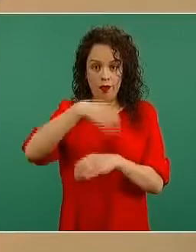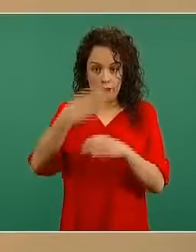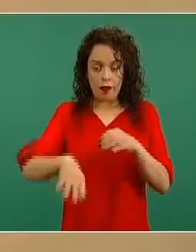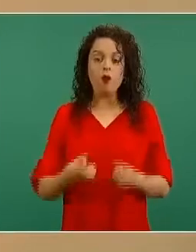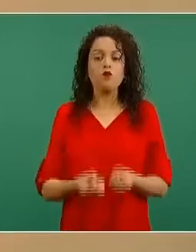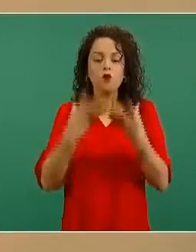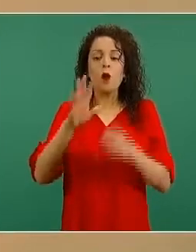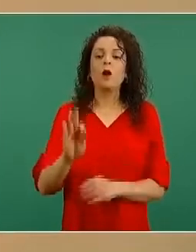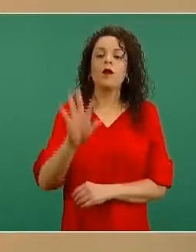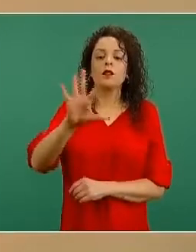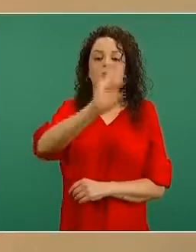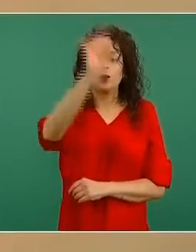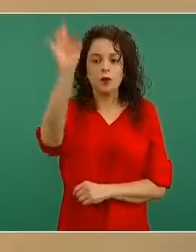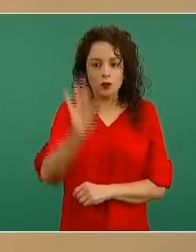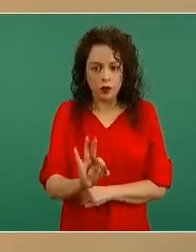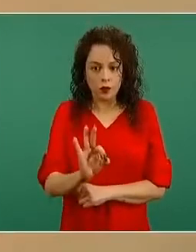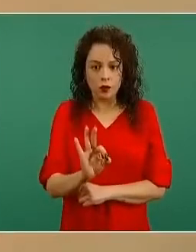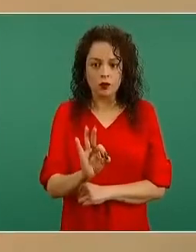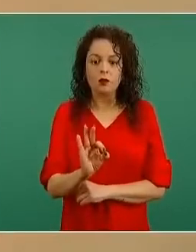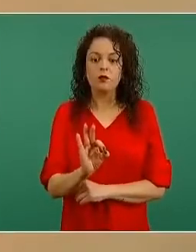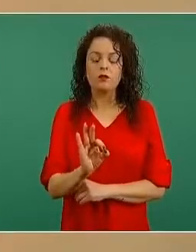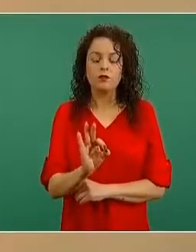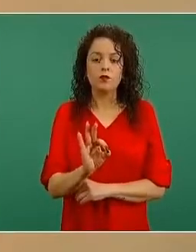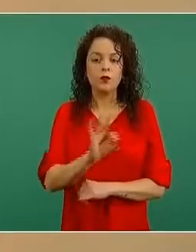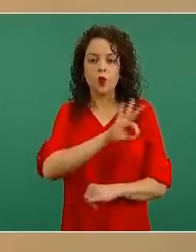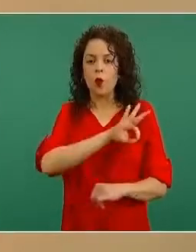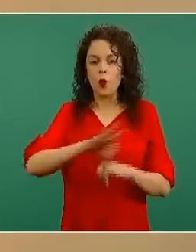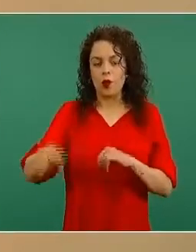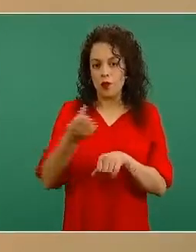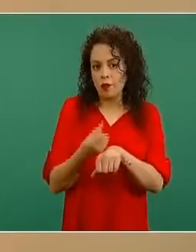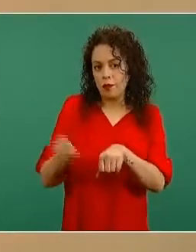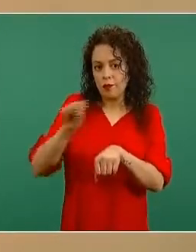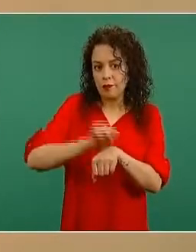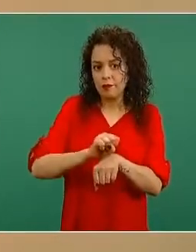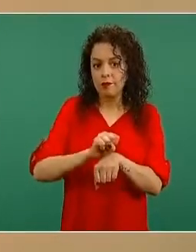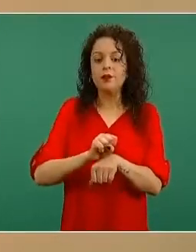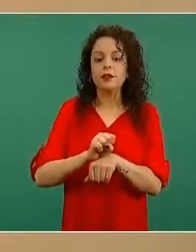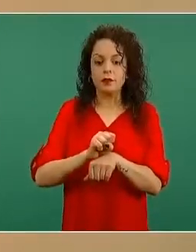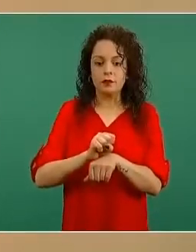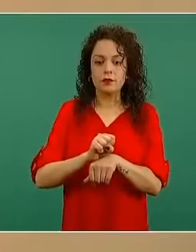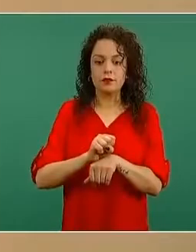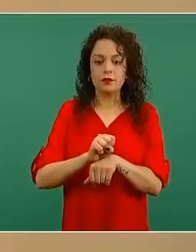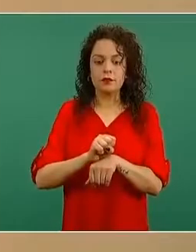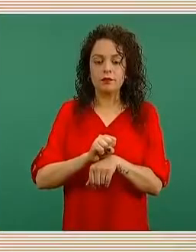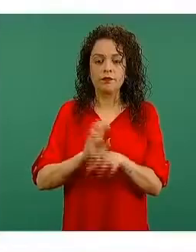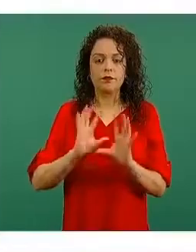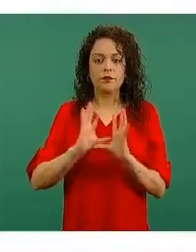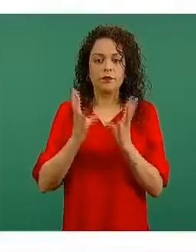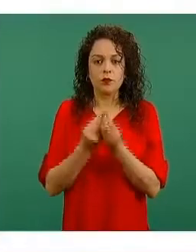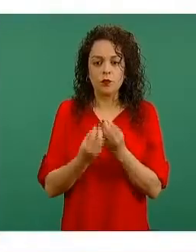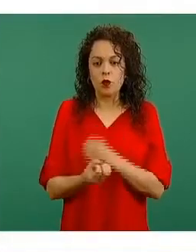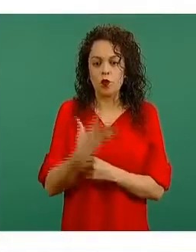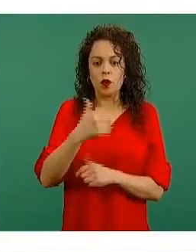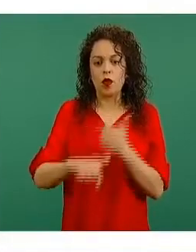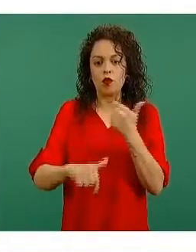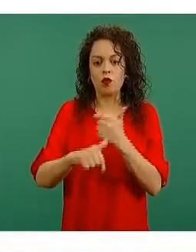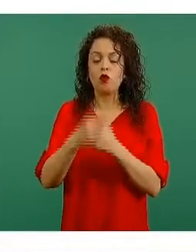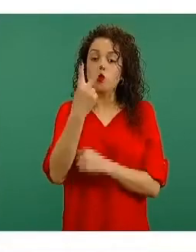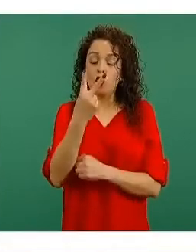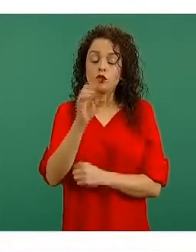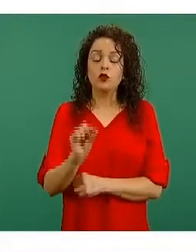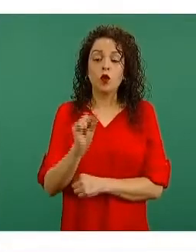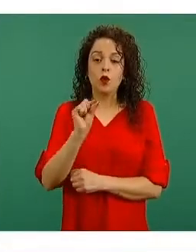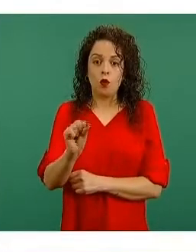45% y un incremento al final de la semana ya se cierra en 2 puntos porcentuales con respecto a la